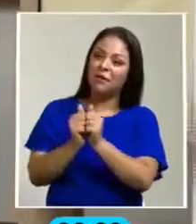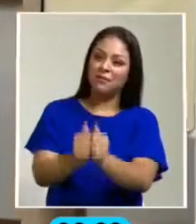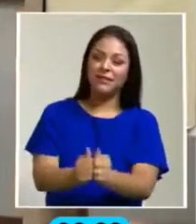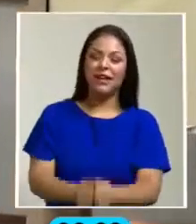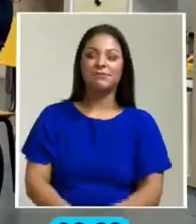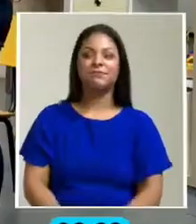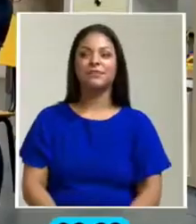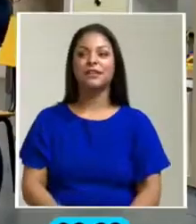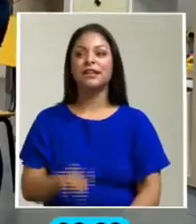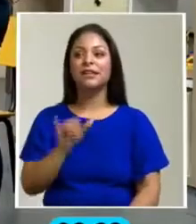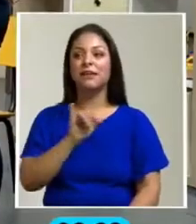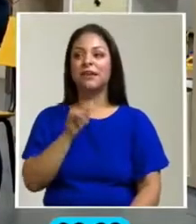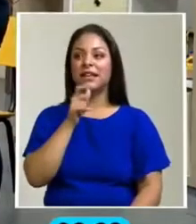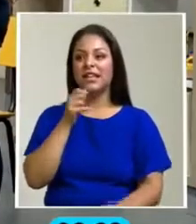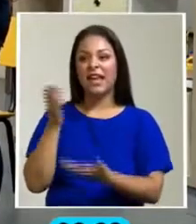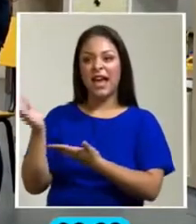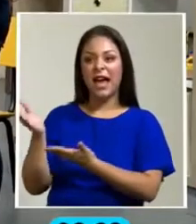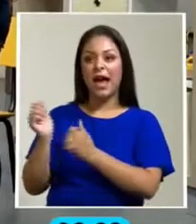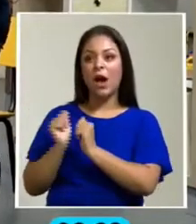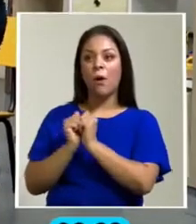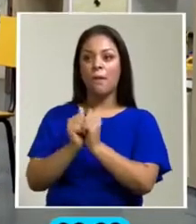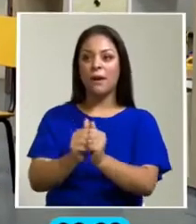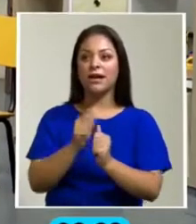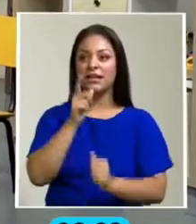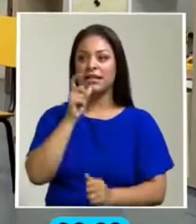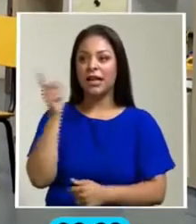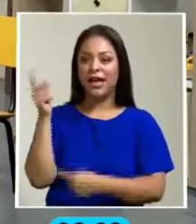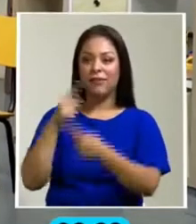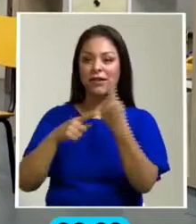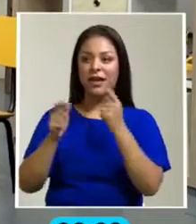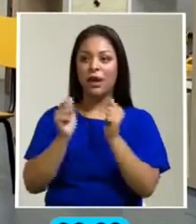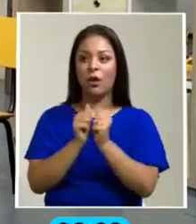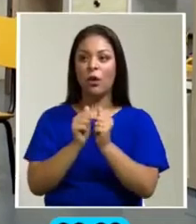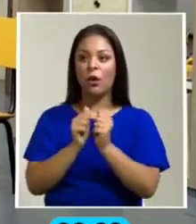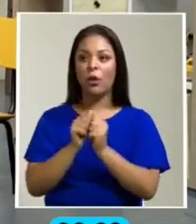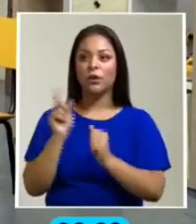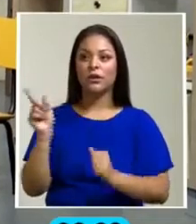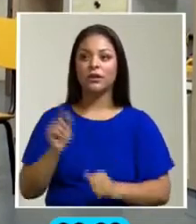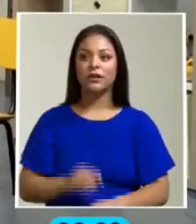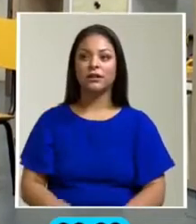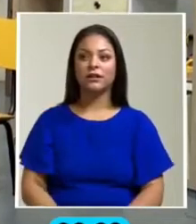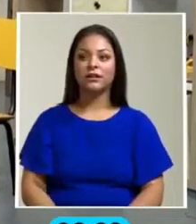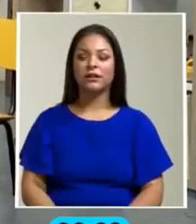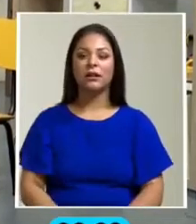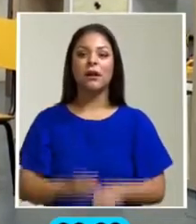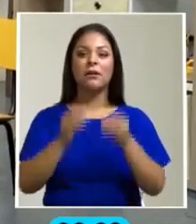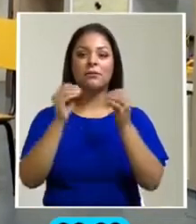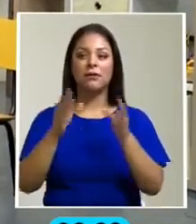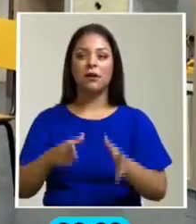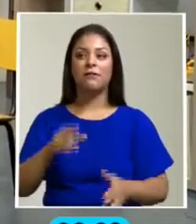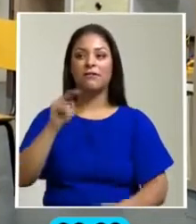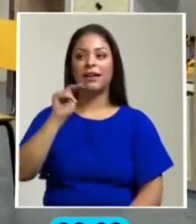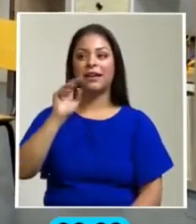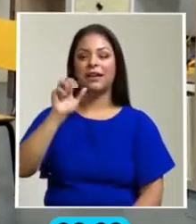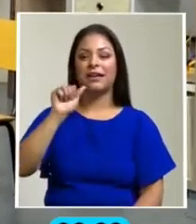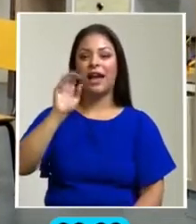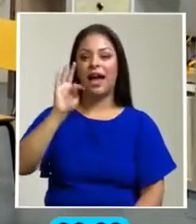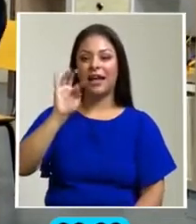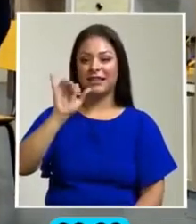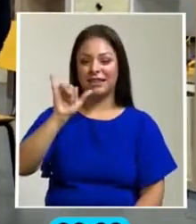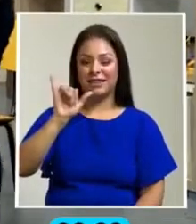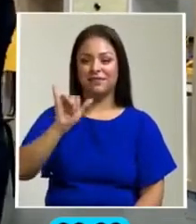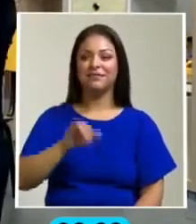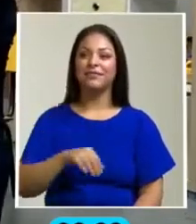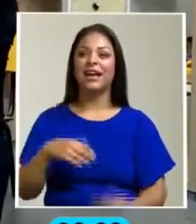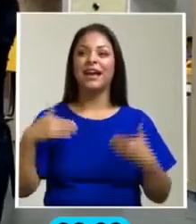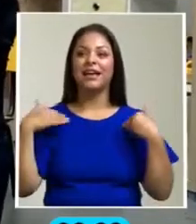¿a quién trajeron? Cuente quién viene con usted, Sofi. ¿Quién vino? La niña Nati. ¡Ah, la niña Nati! ¡Qué dicha!